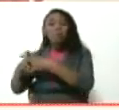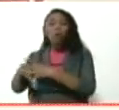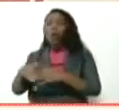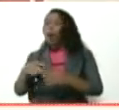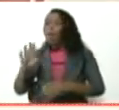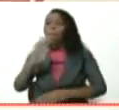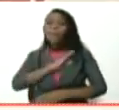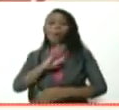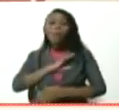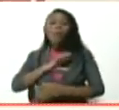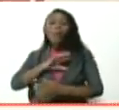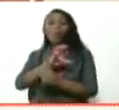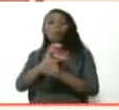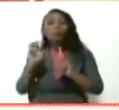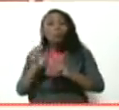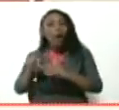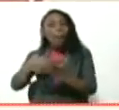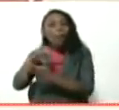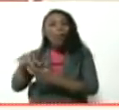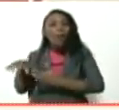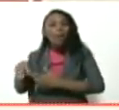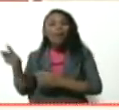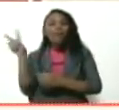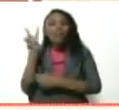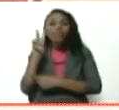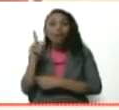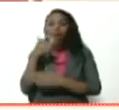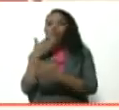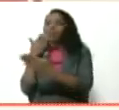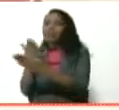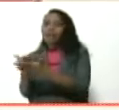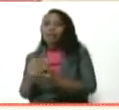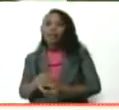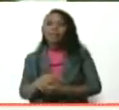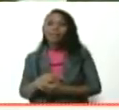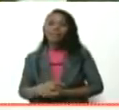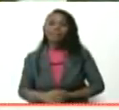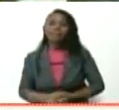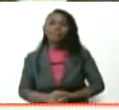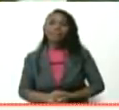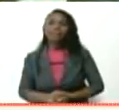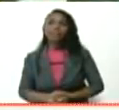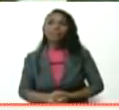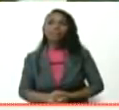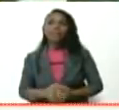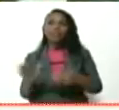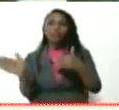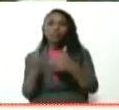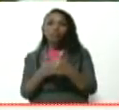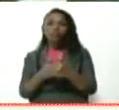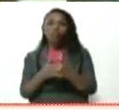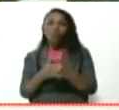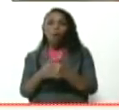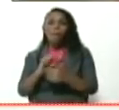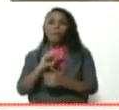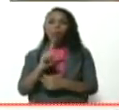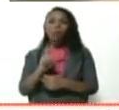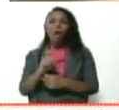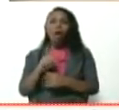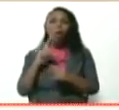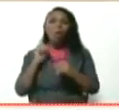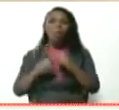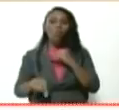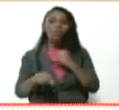de los venezolanos y las venezolanas. Gracias, compañera Mari. Cerramos la ronda de preguntas con